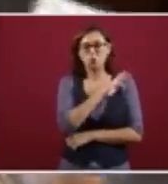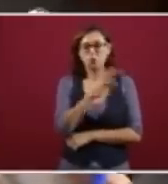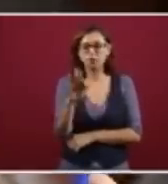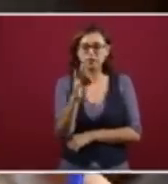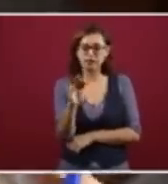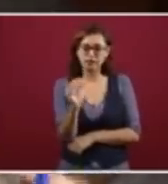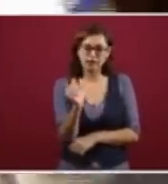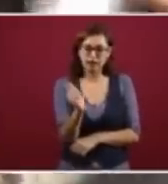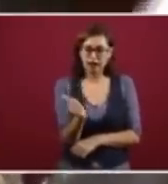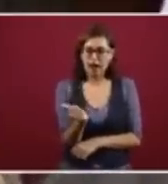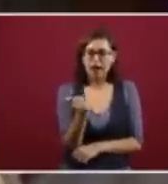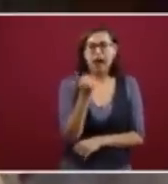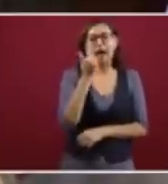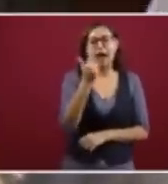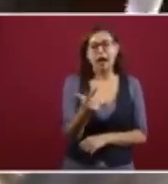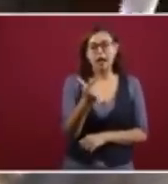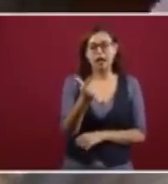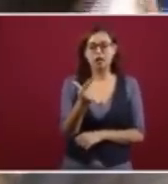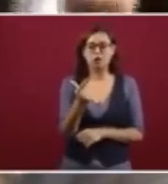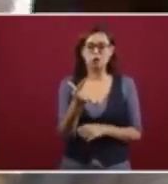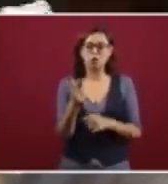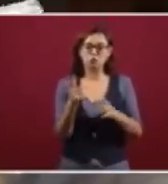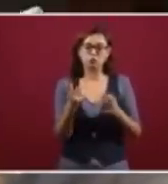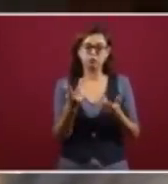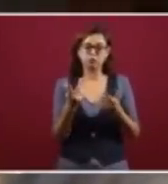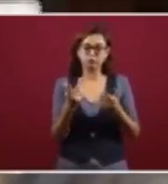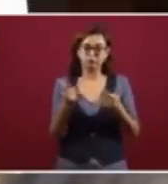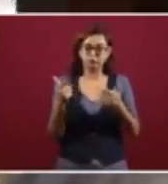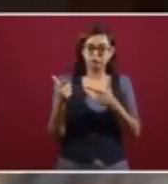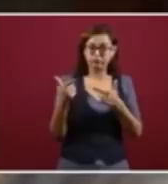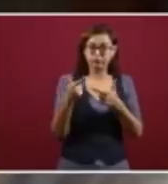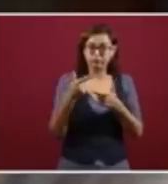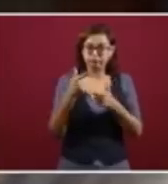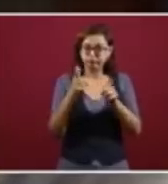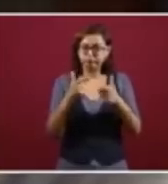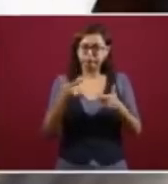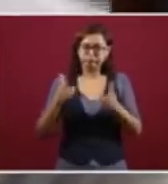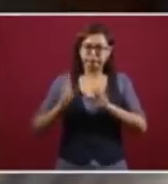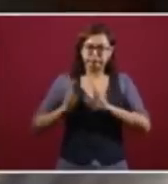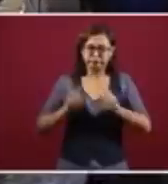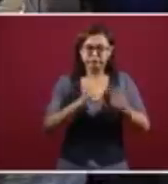una columna, pero no la columna armada, sino una columna de ayuda,